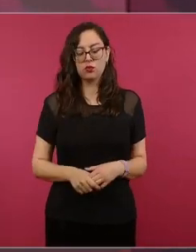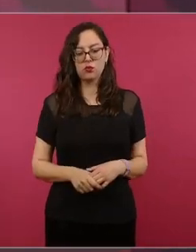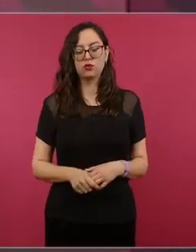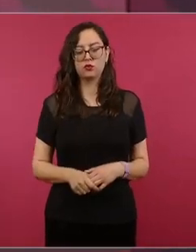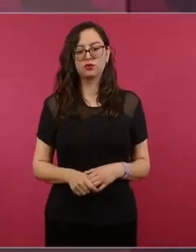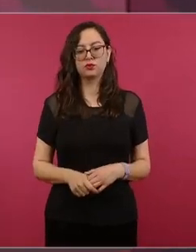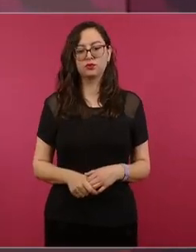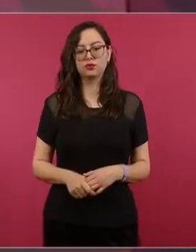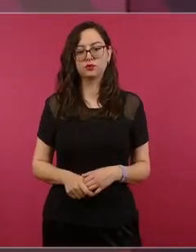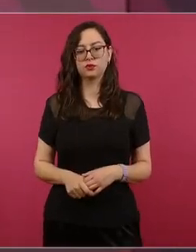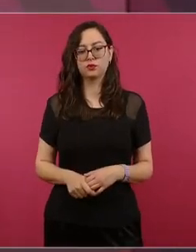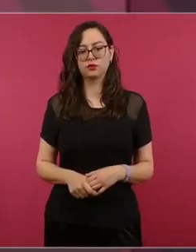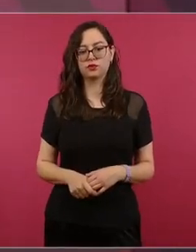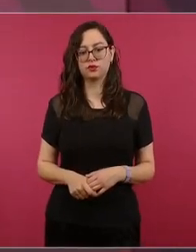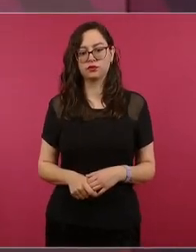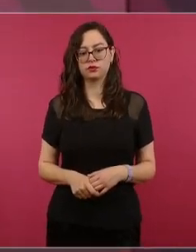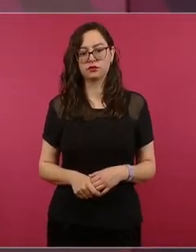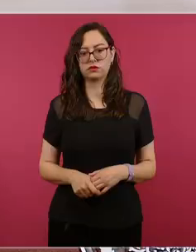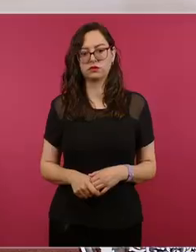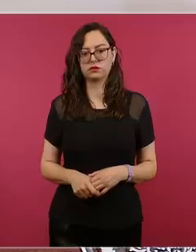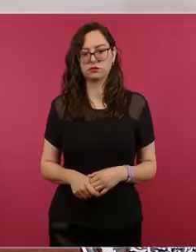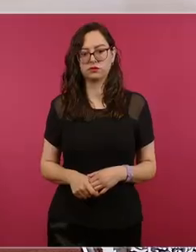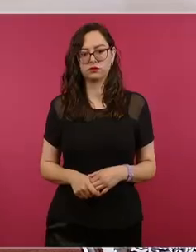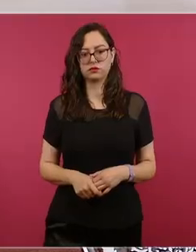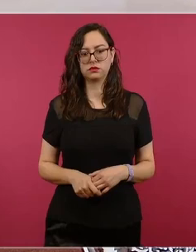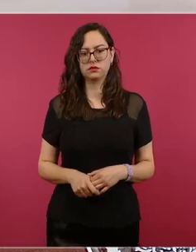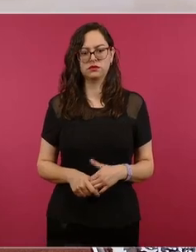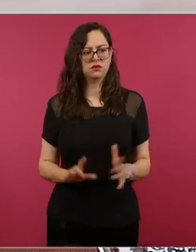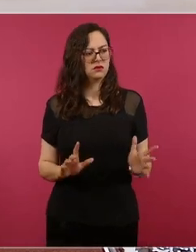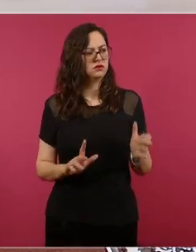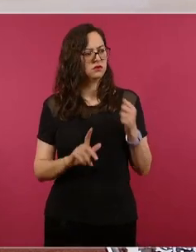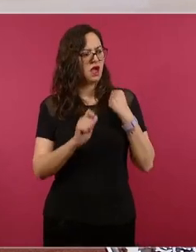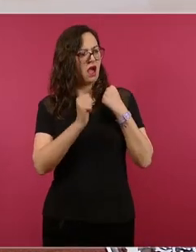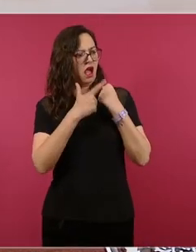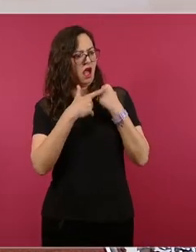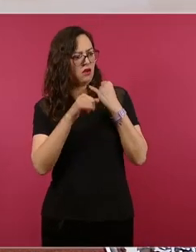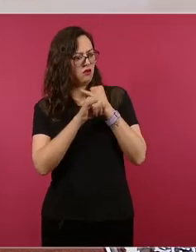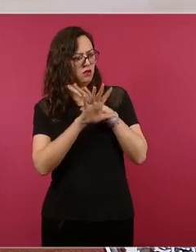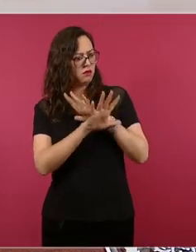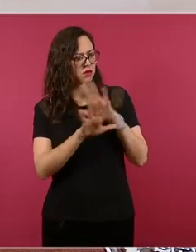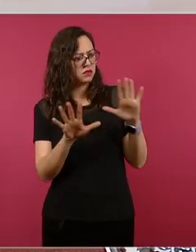Y no sé si salió algún comunicado.